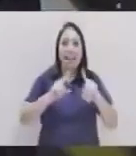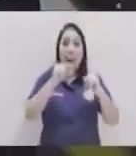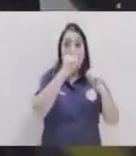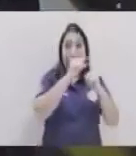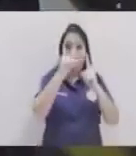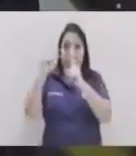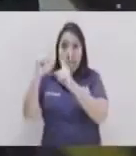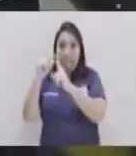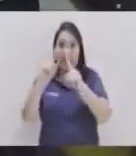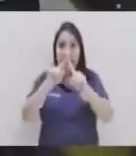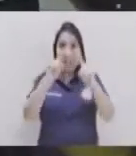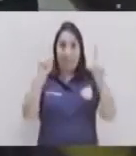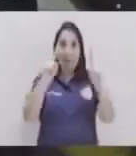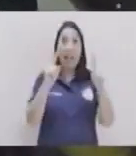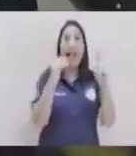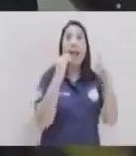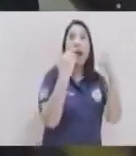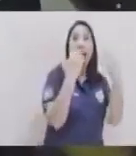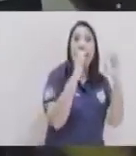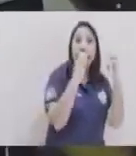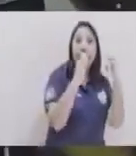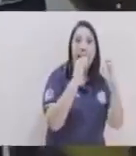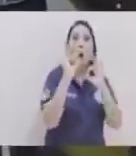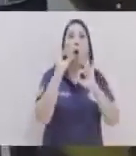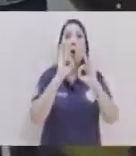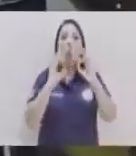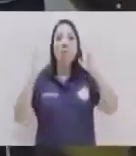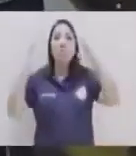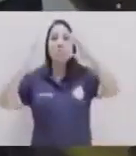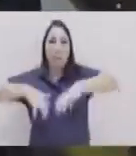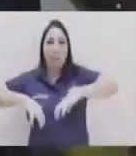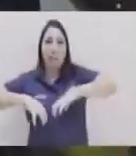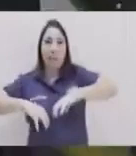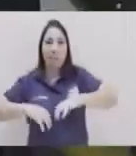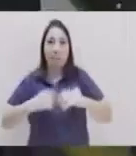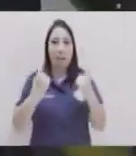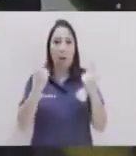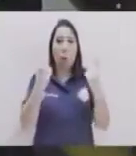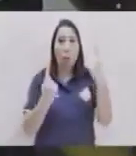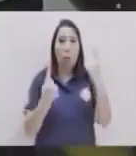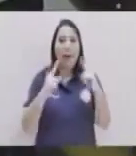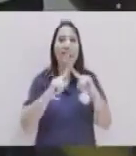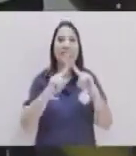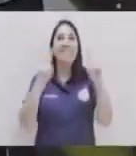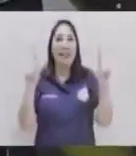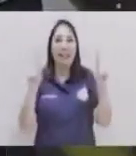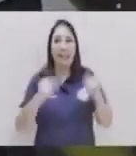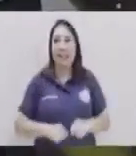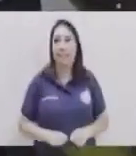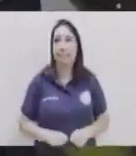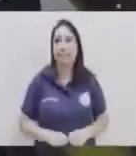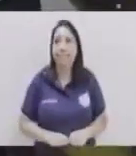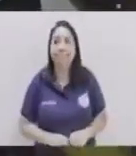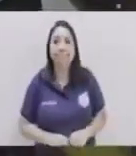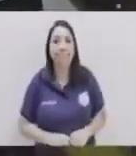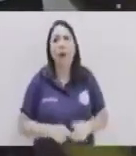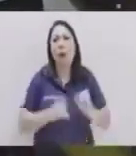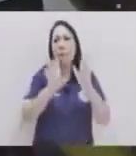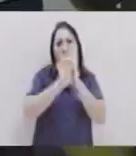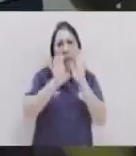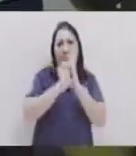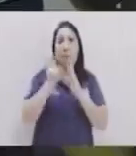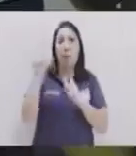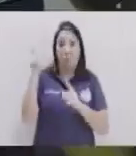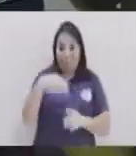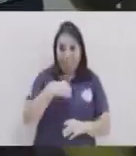de una emergencia y de un desastre. Por ejemplo, cuando venía